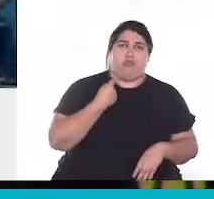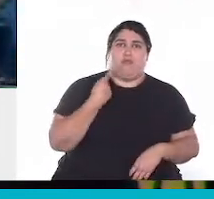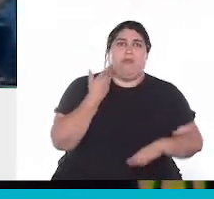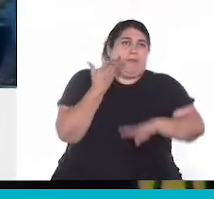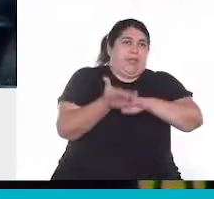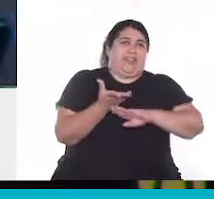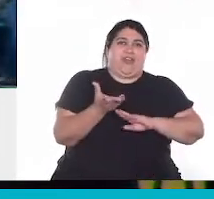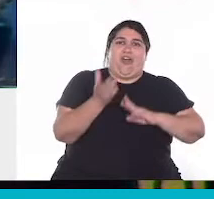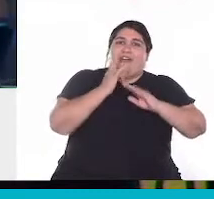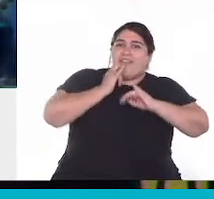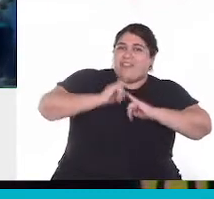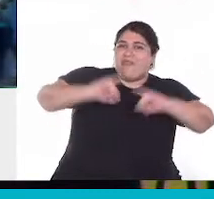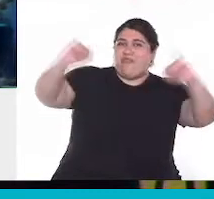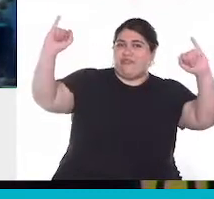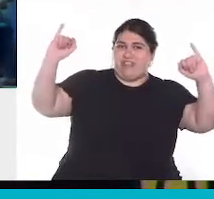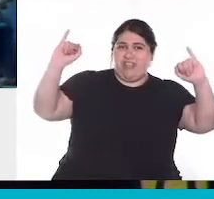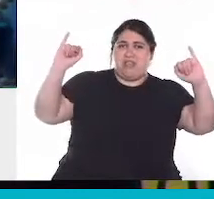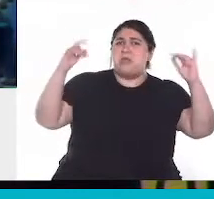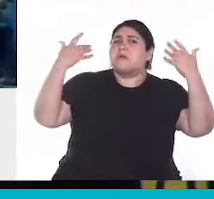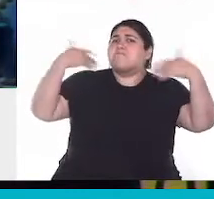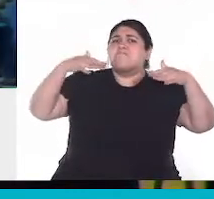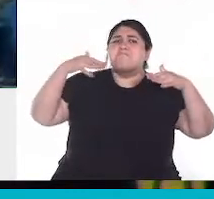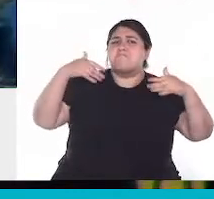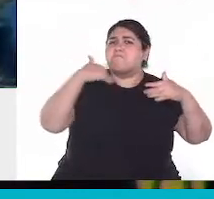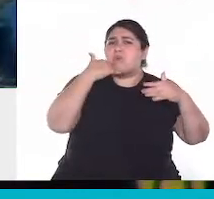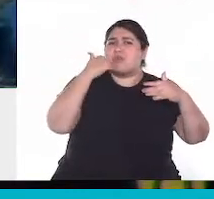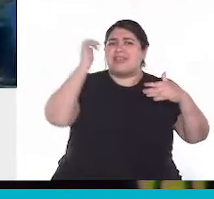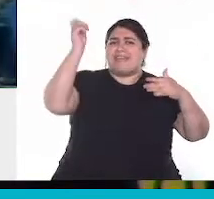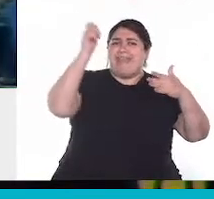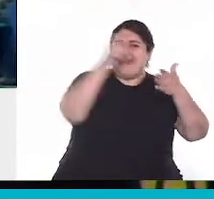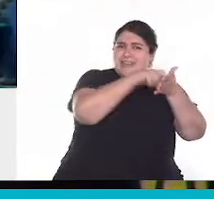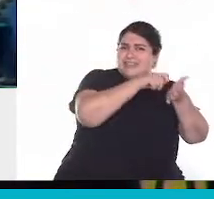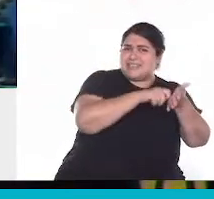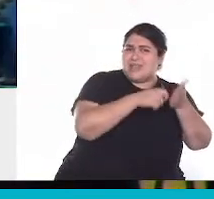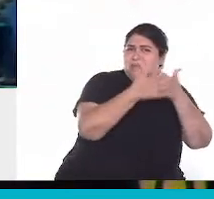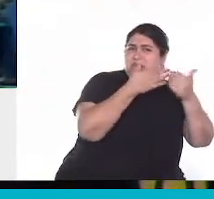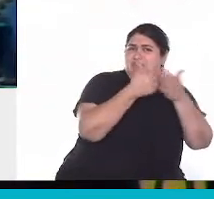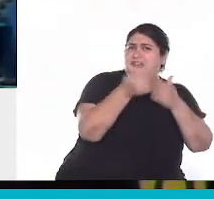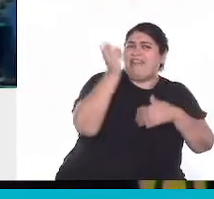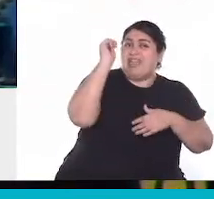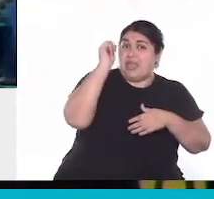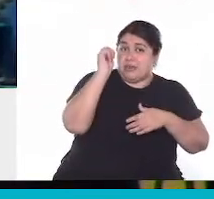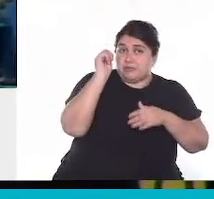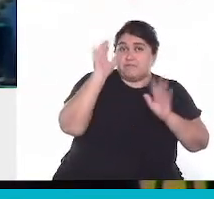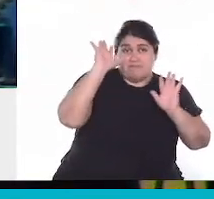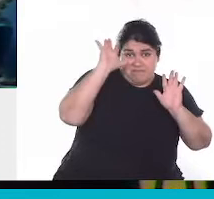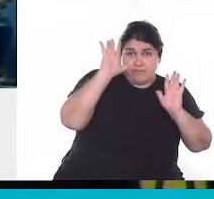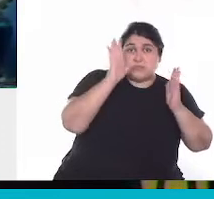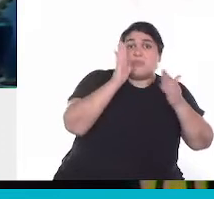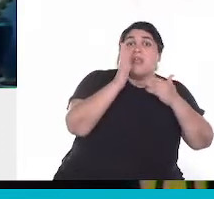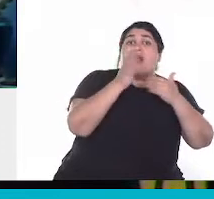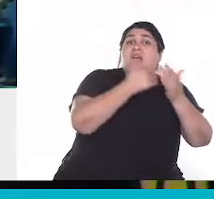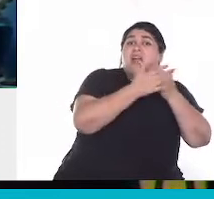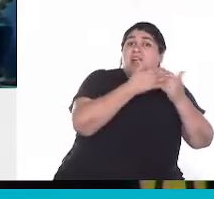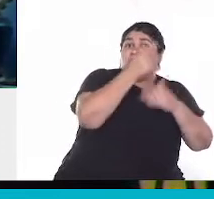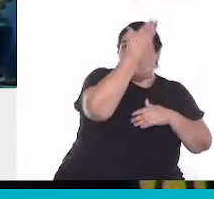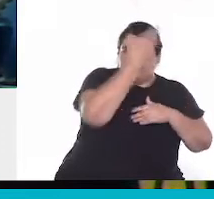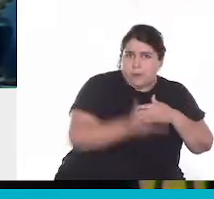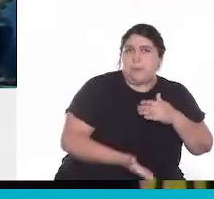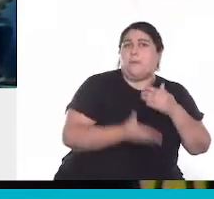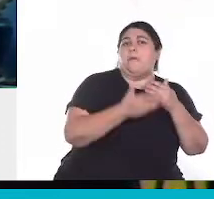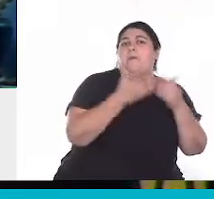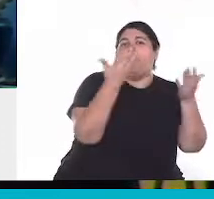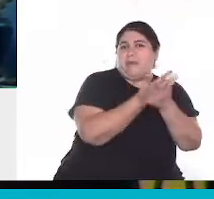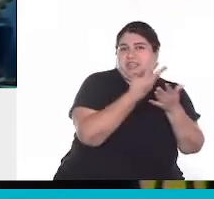porque independientemente de quién es la protagonista, en este caso la víctima del lawfare, que es